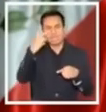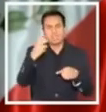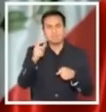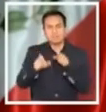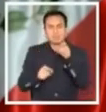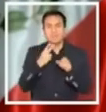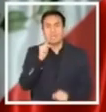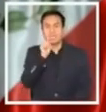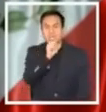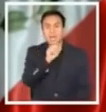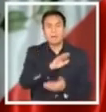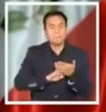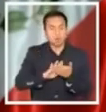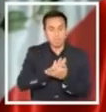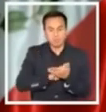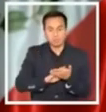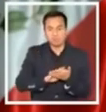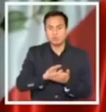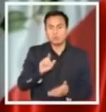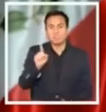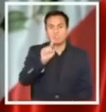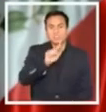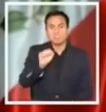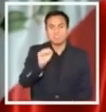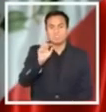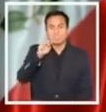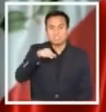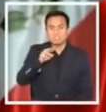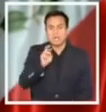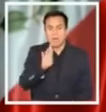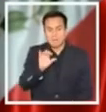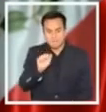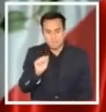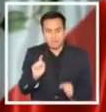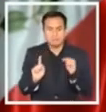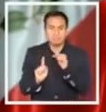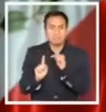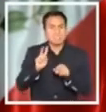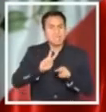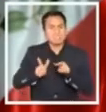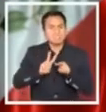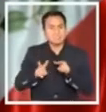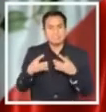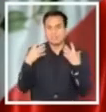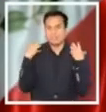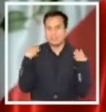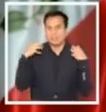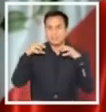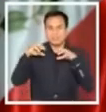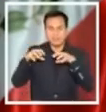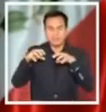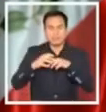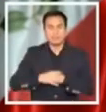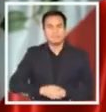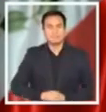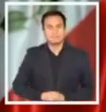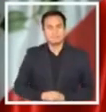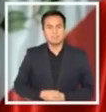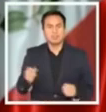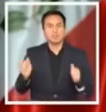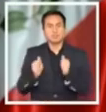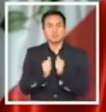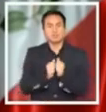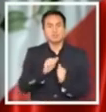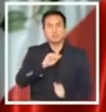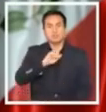allá, como por ejemplo Alejandro Zambra, que realiza su tarea en conjunto